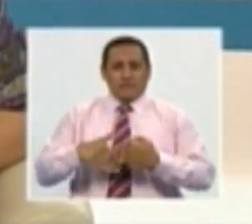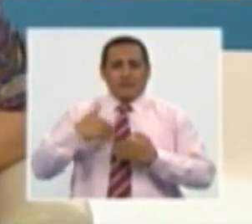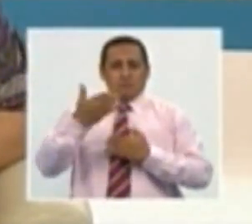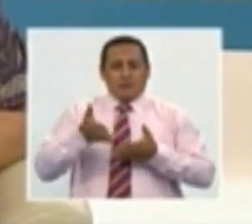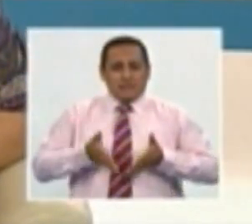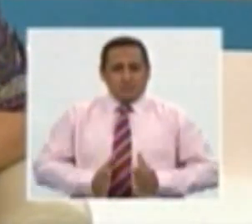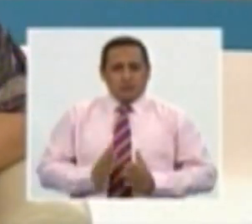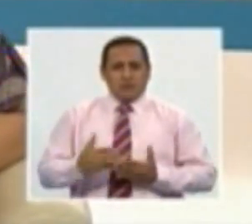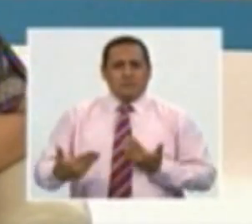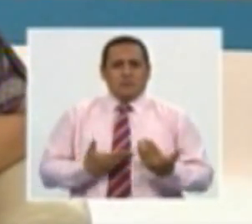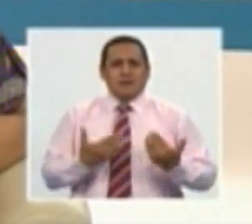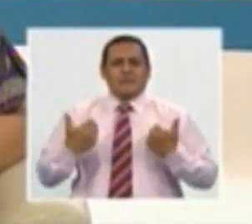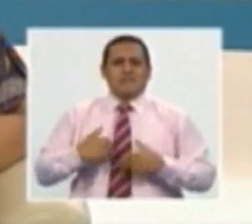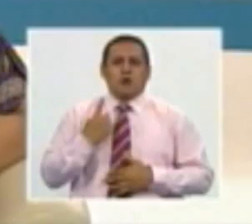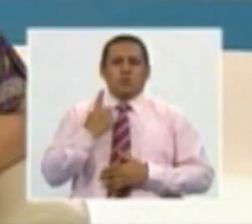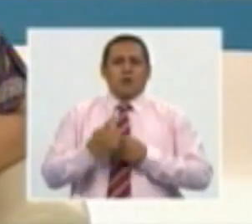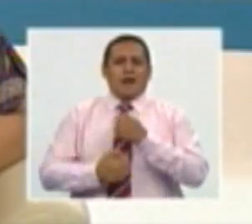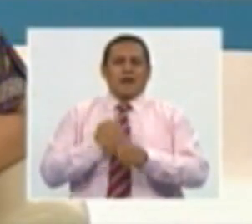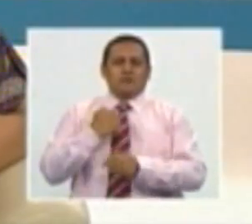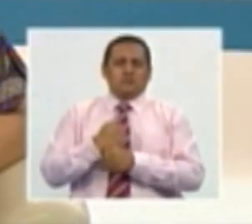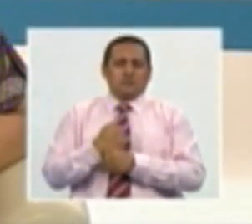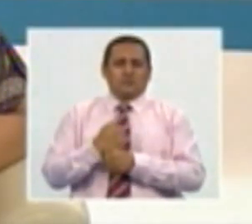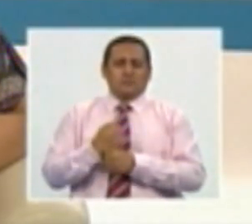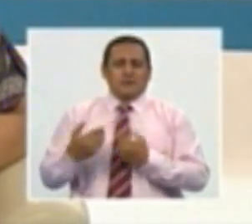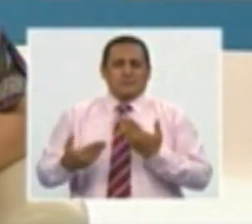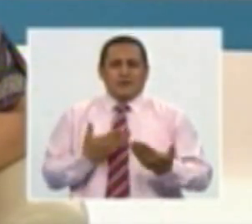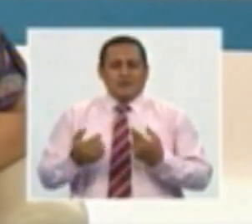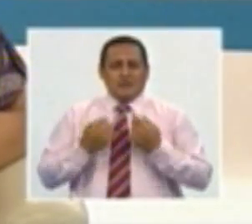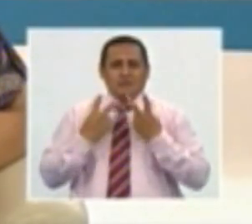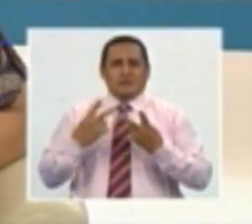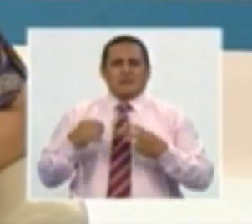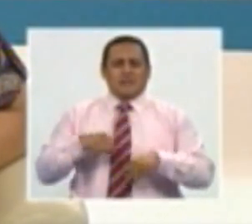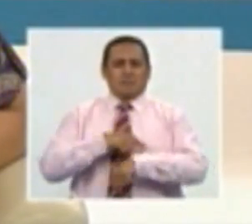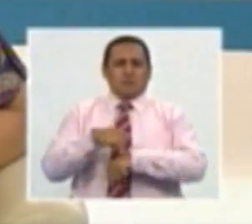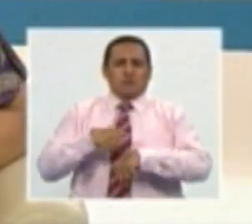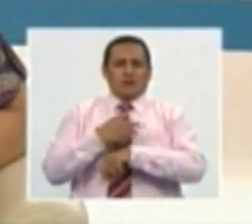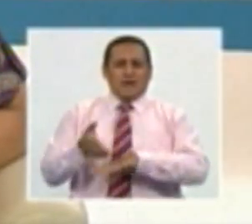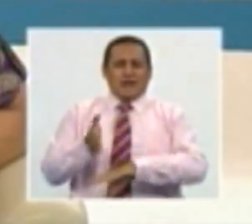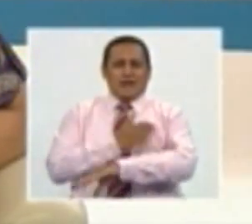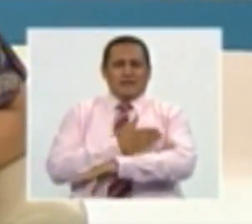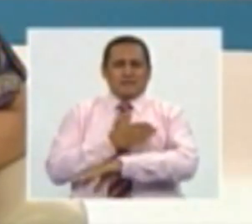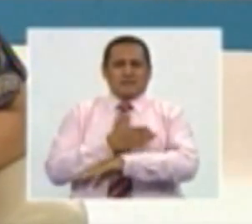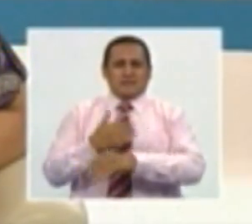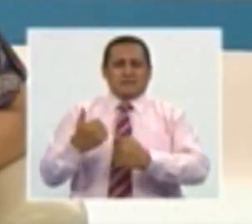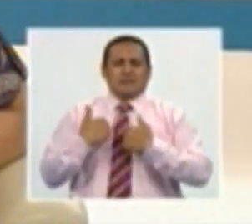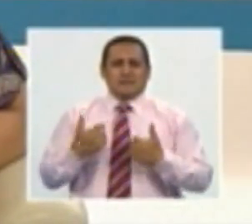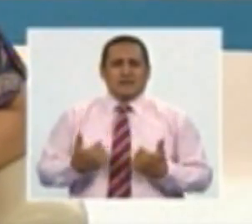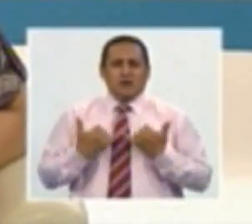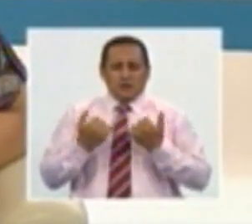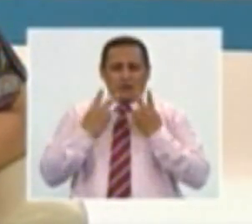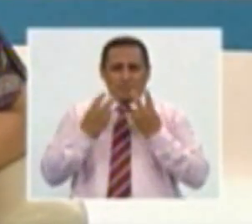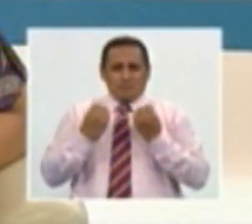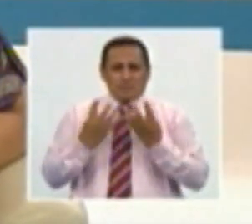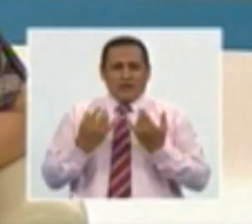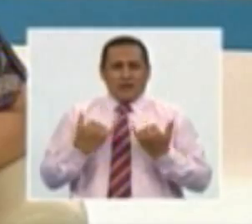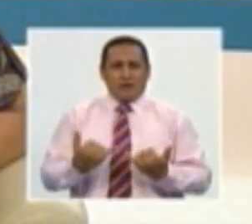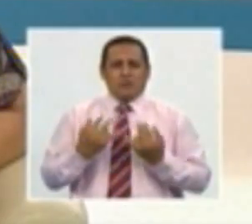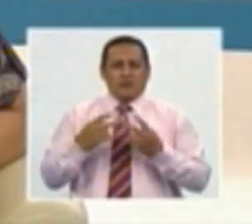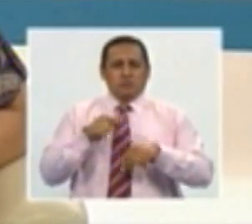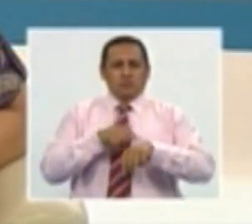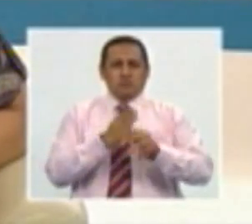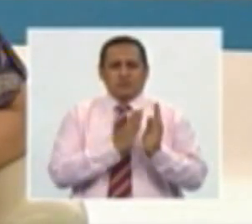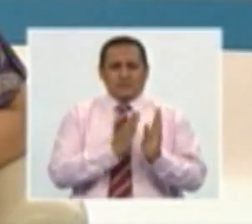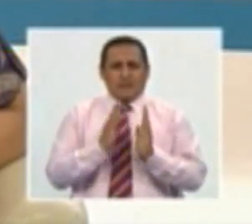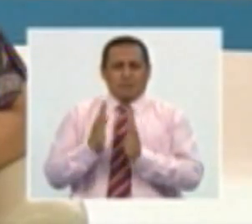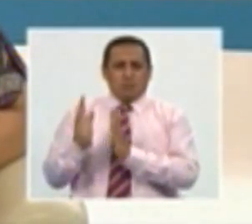pre y postnatal, el niño ya tenía 1 año. O sea, por eso era la intención de caer bien en cuenta o tener bien en claro